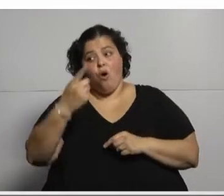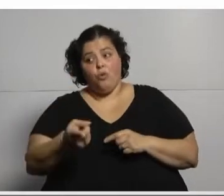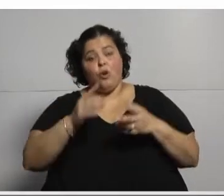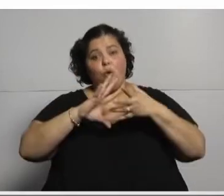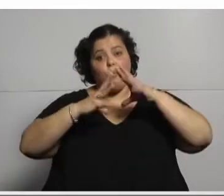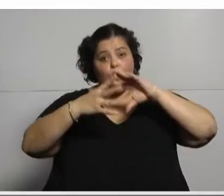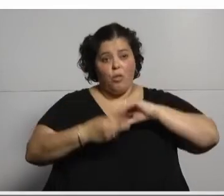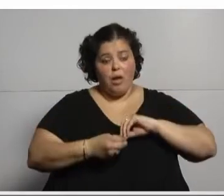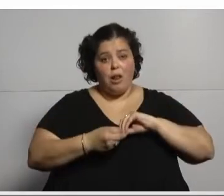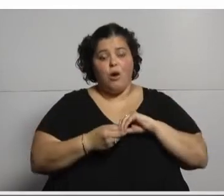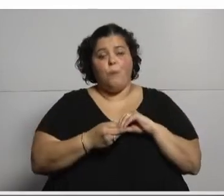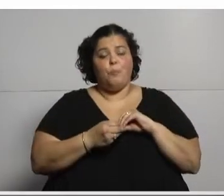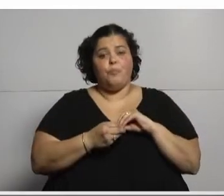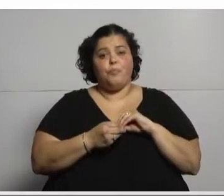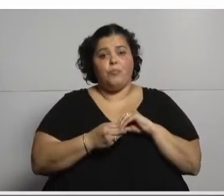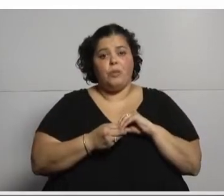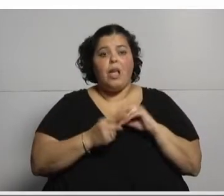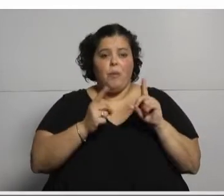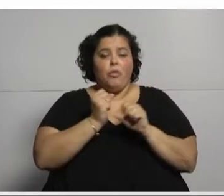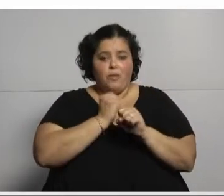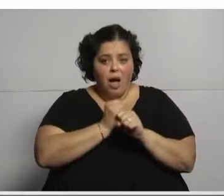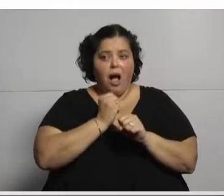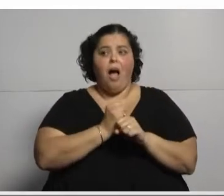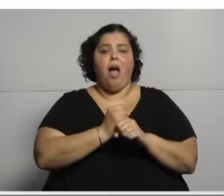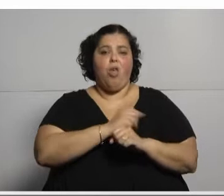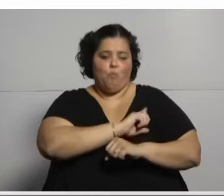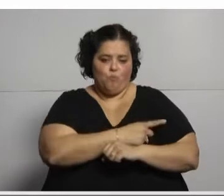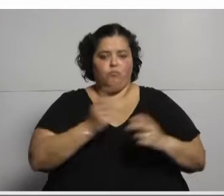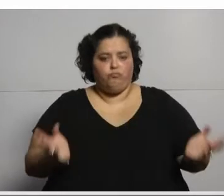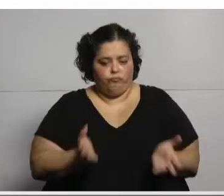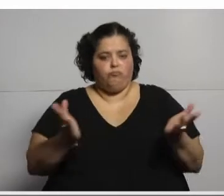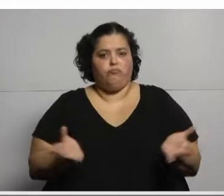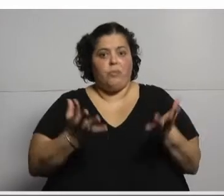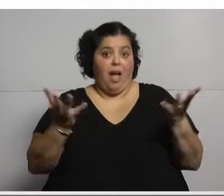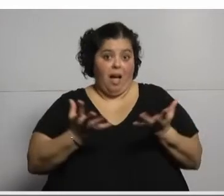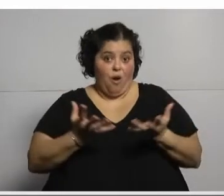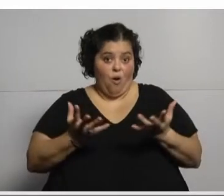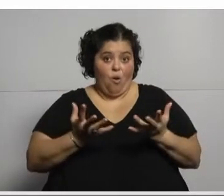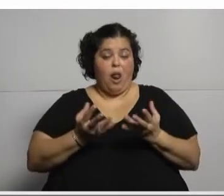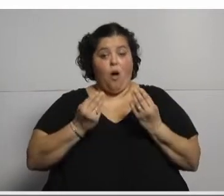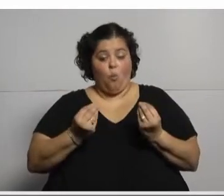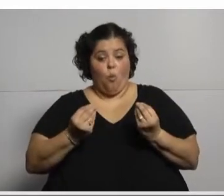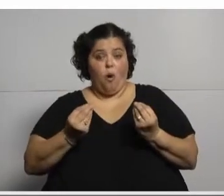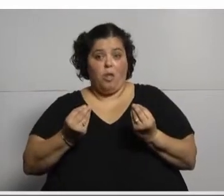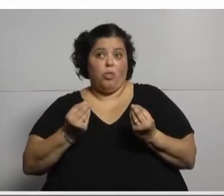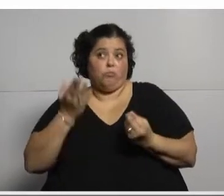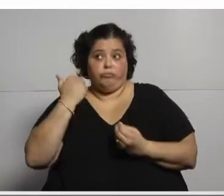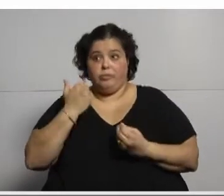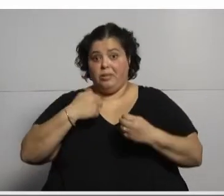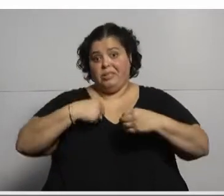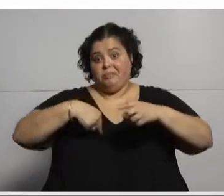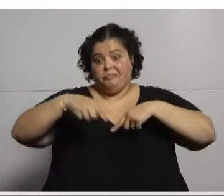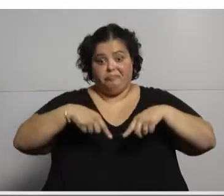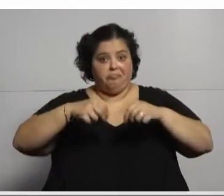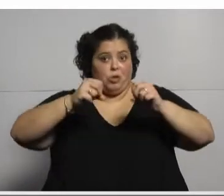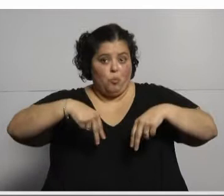y reforzando de alguna manera en los últimos años a propósito de esta migración del manejo tradicional de soporte en